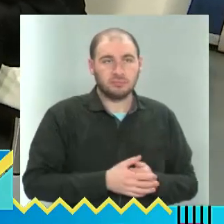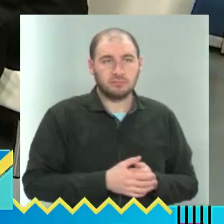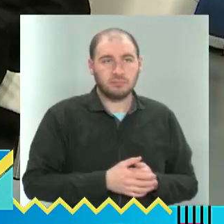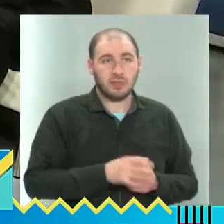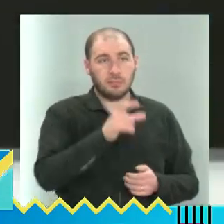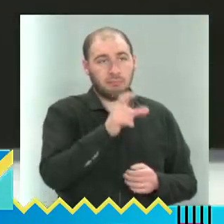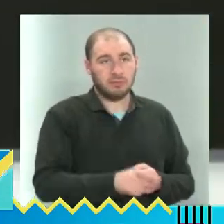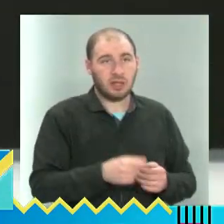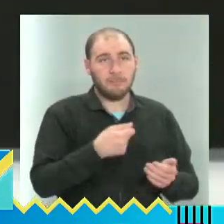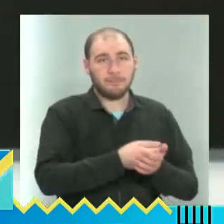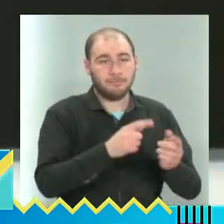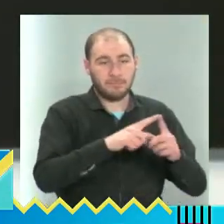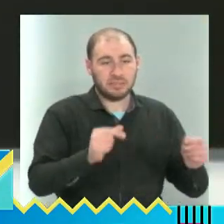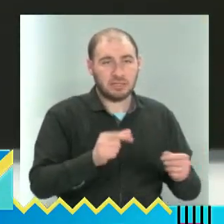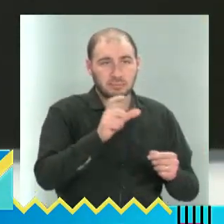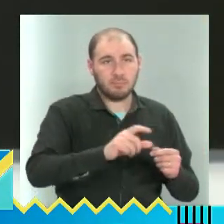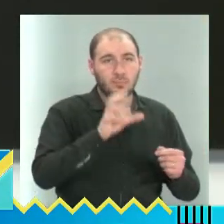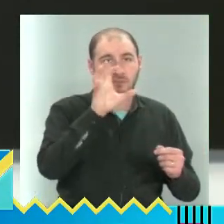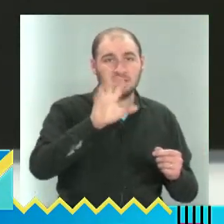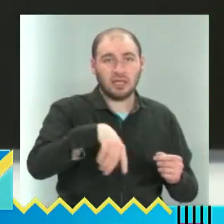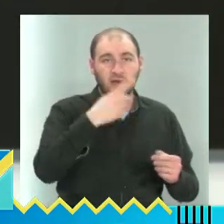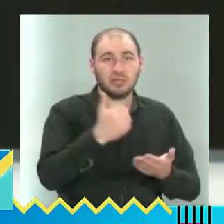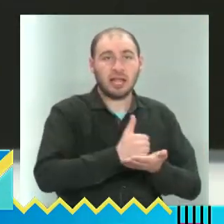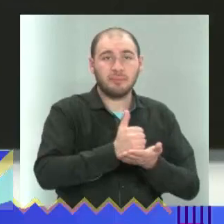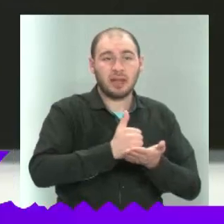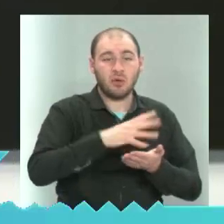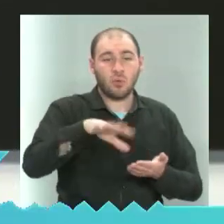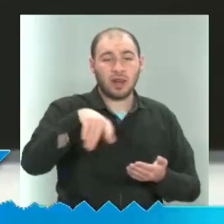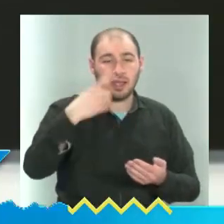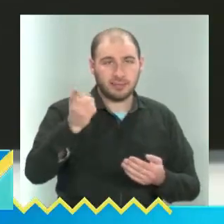una persona pagarle el pasaje hasta otra provincia y esperarlas en ese lugar.